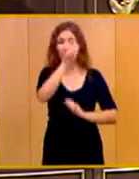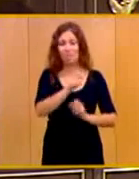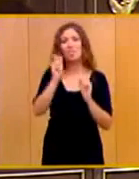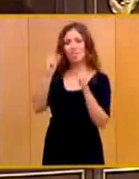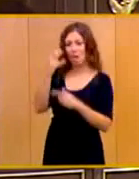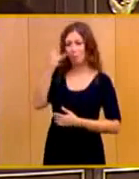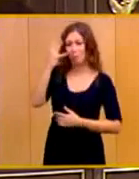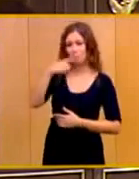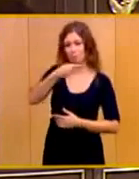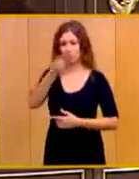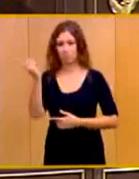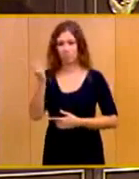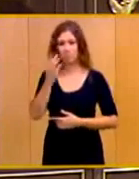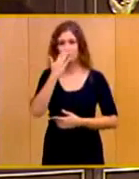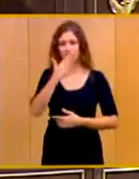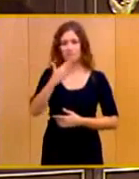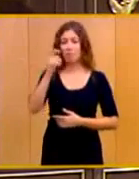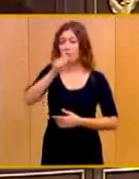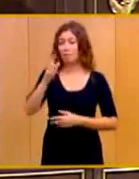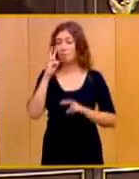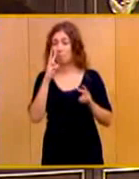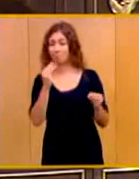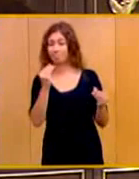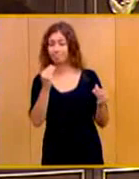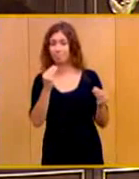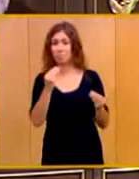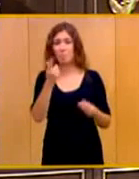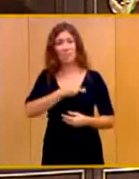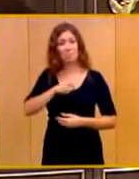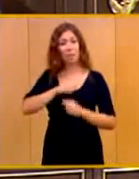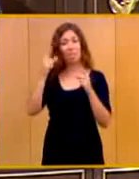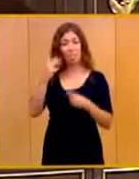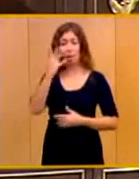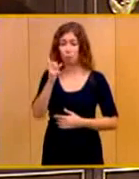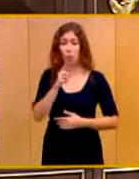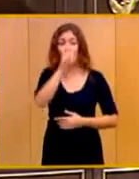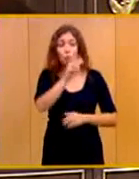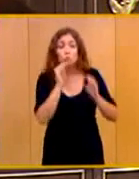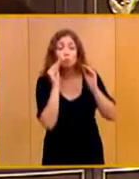quien sostiene la desconfianza es usted, señor presidente del Gobierno, usted.